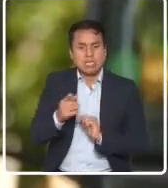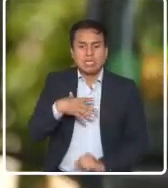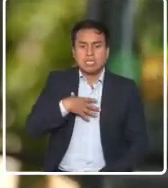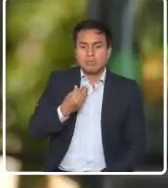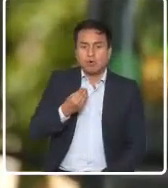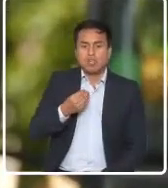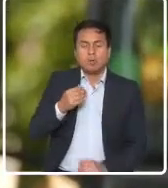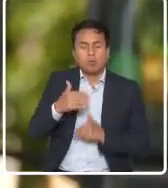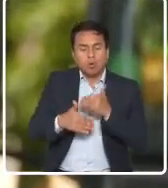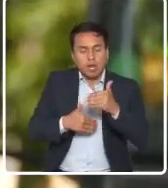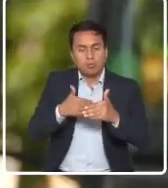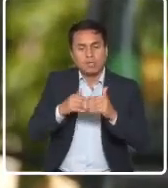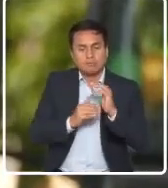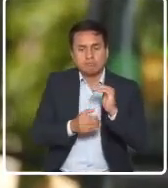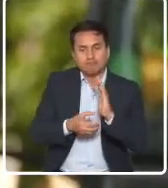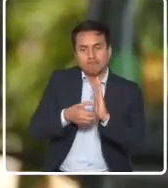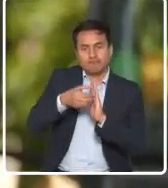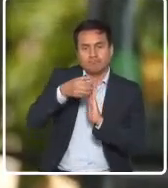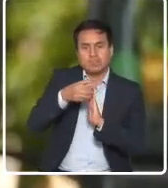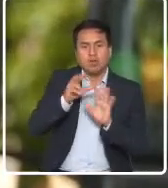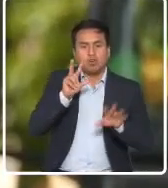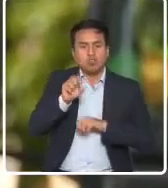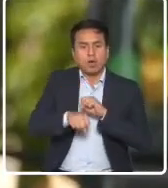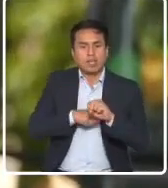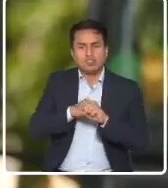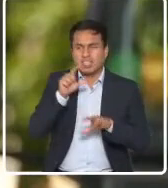temores y cómo has logrado también ir ascendiendo. Me decías